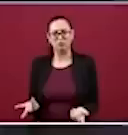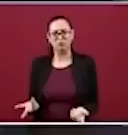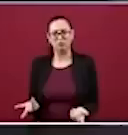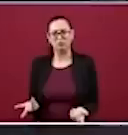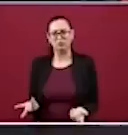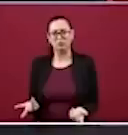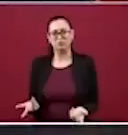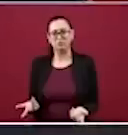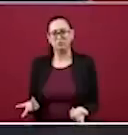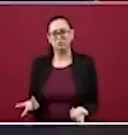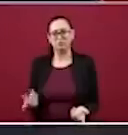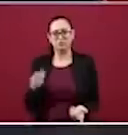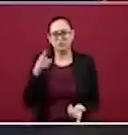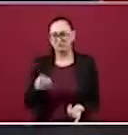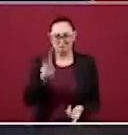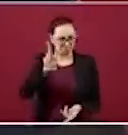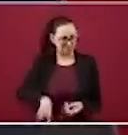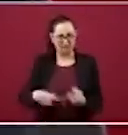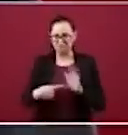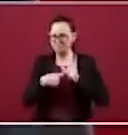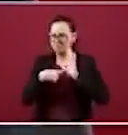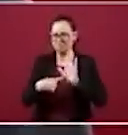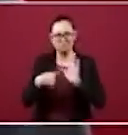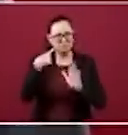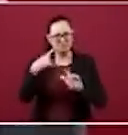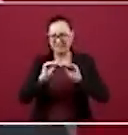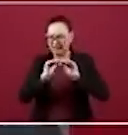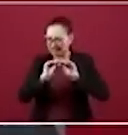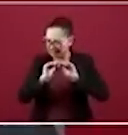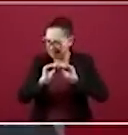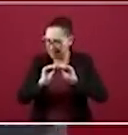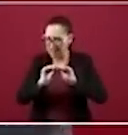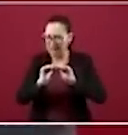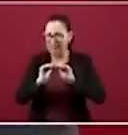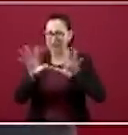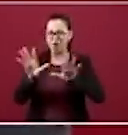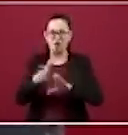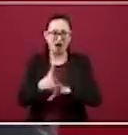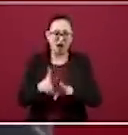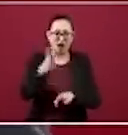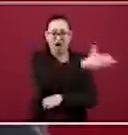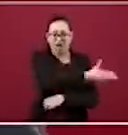Es público y notorio que en los gobiernos